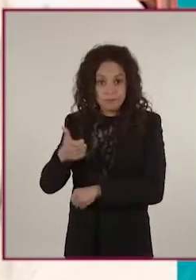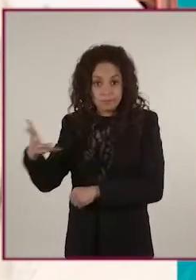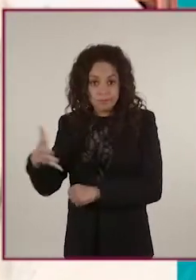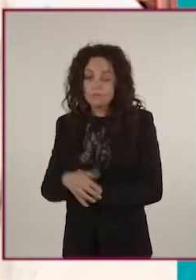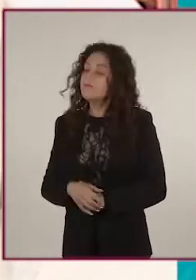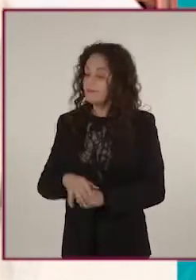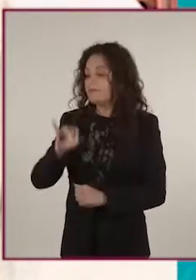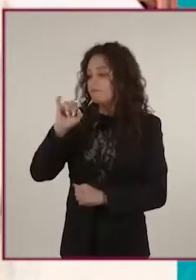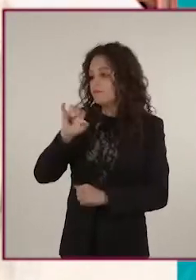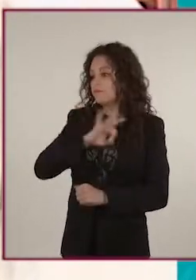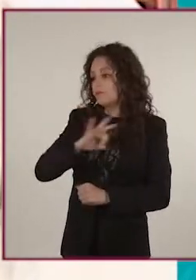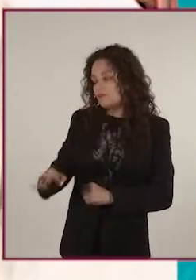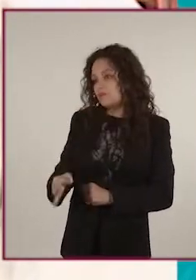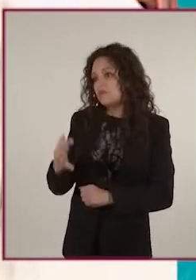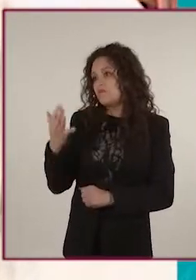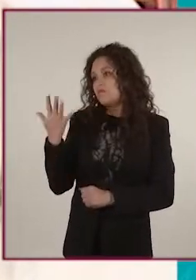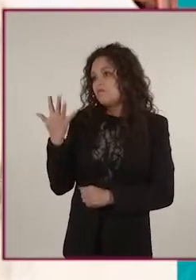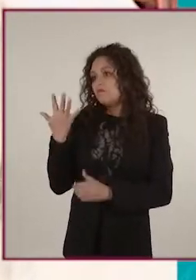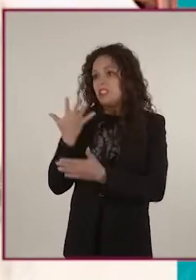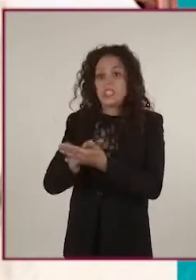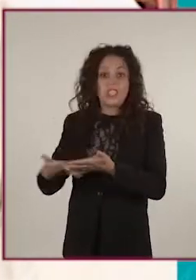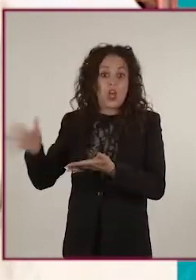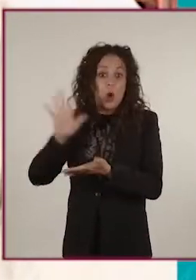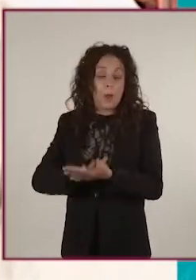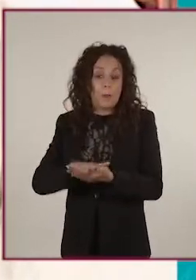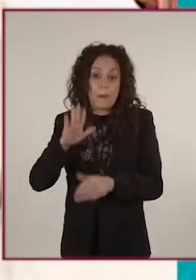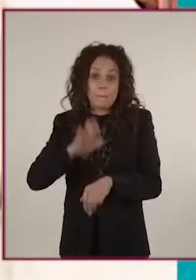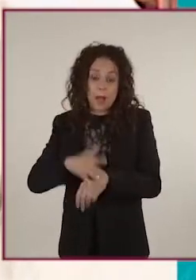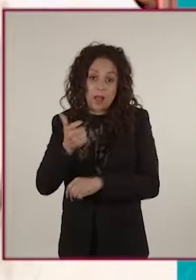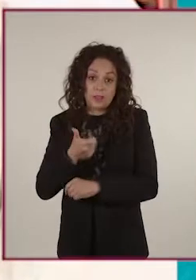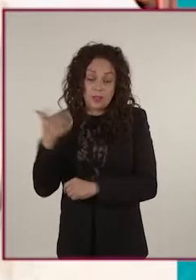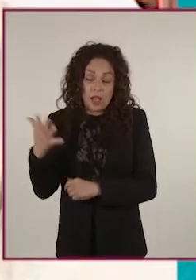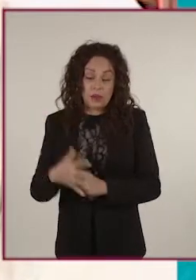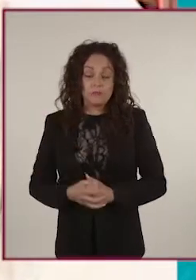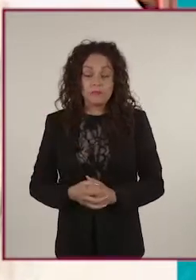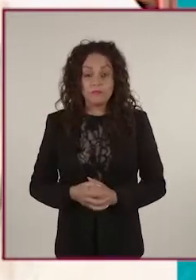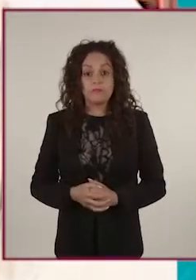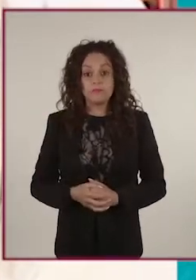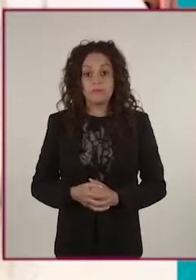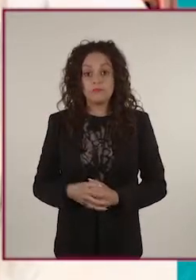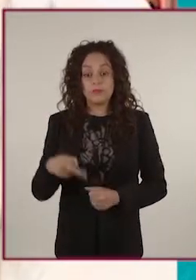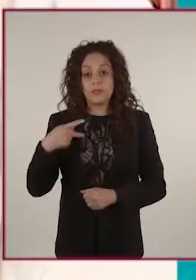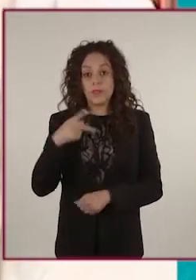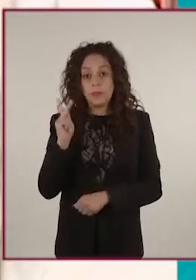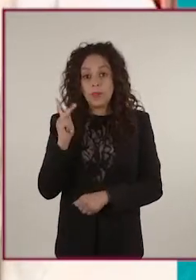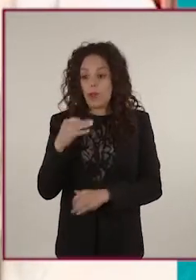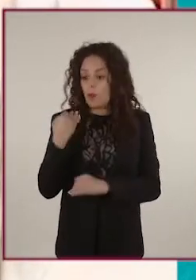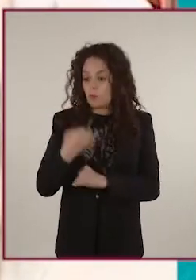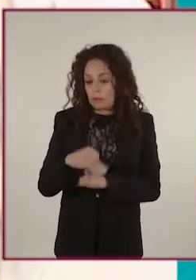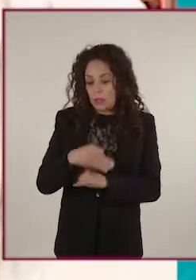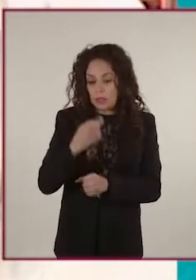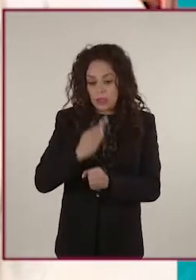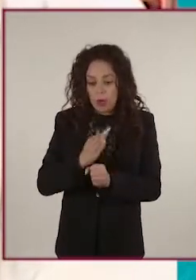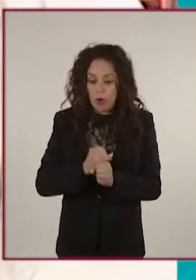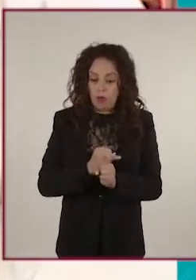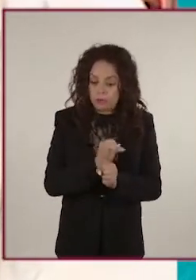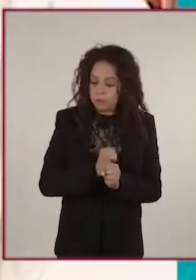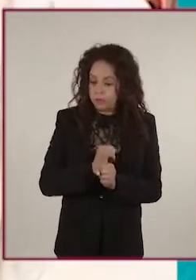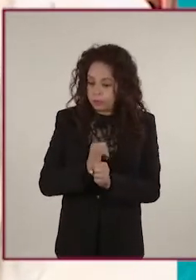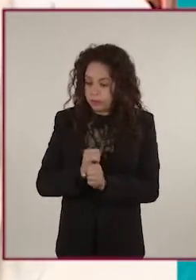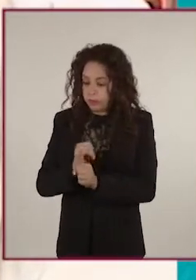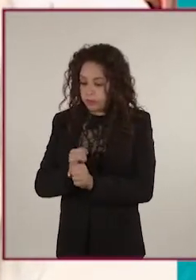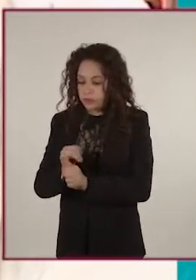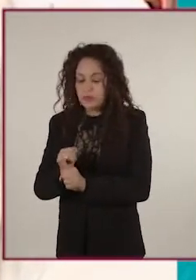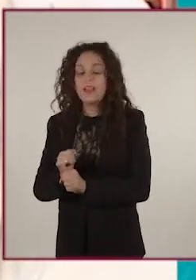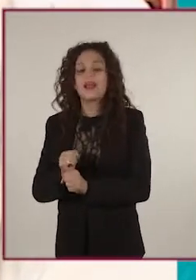de 3 a 5 veces más caros que los que se obtienen del petróleo. Pero eventualmente con las investigaciones se puede hacer que